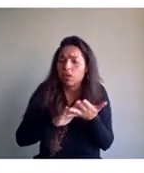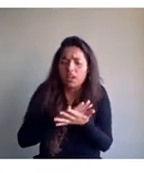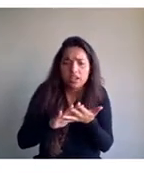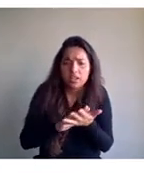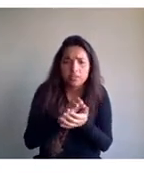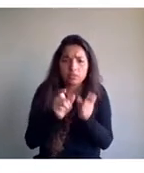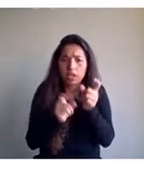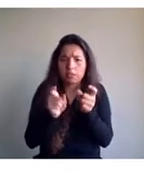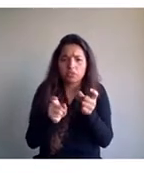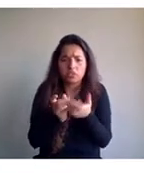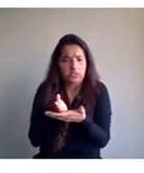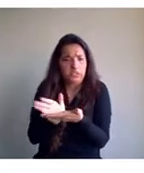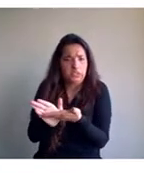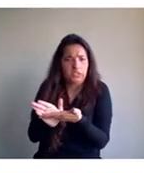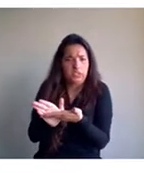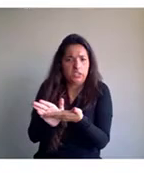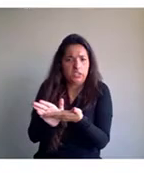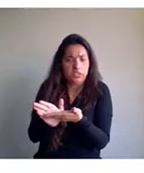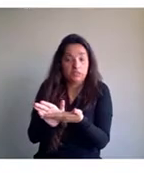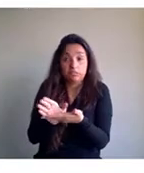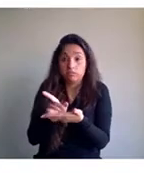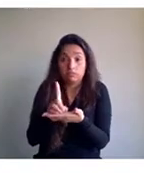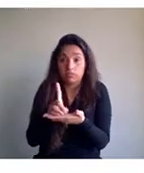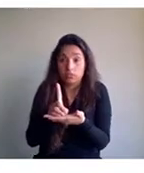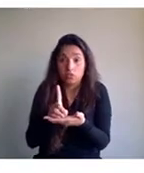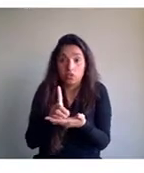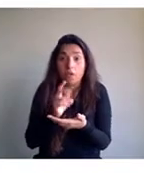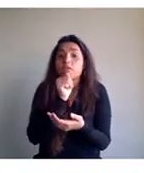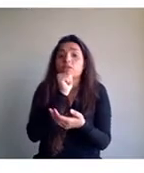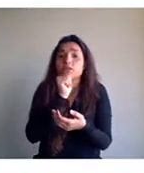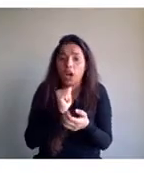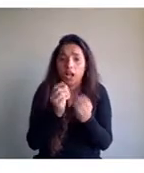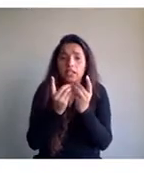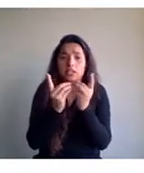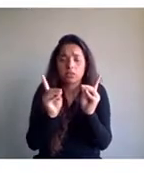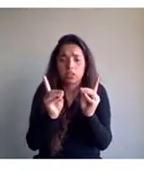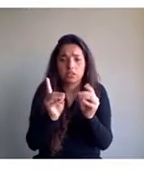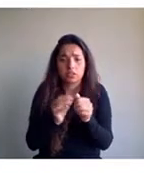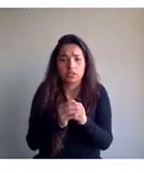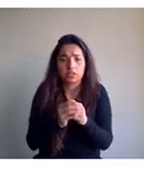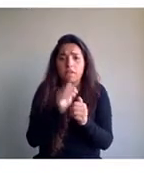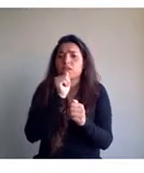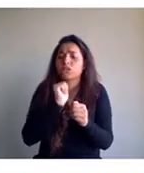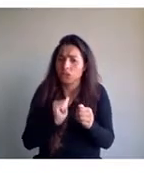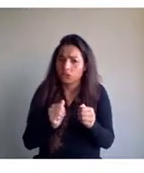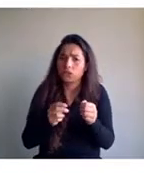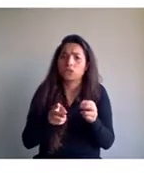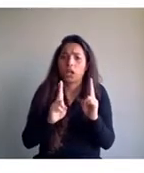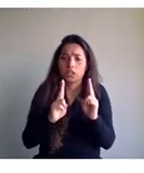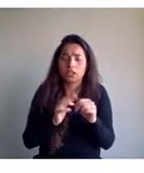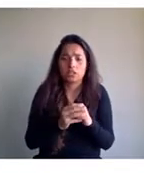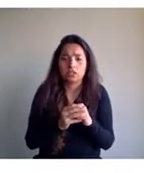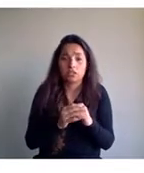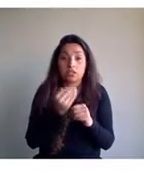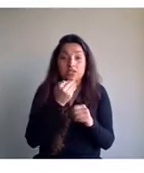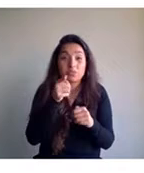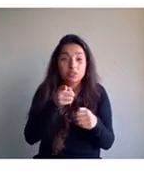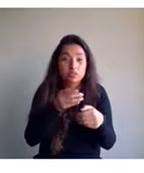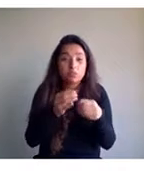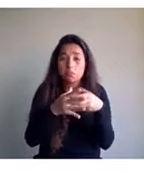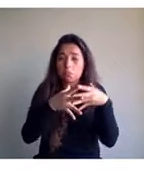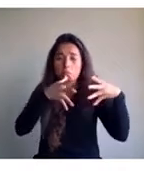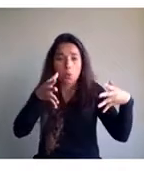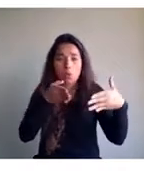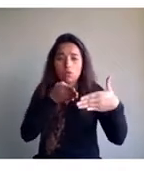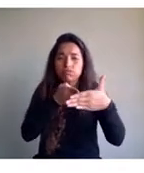desarrollo no sólo es antidemocrático no sólo violenta de derechos sino que es un gran obstáculo para el desarrollo